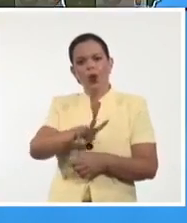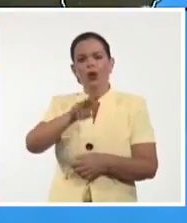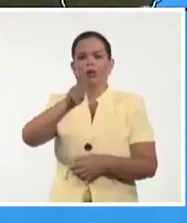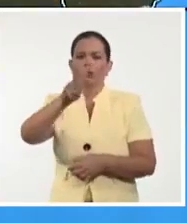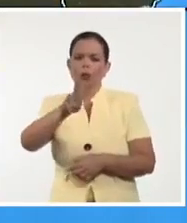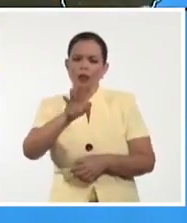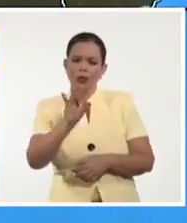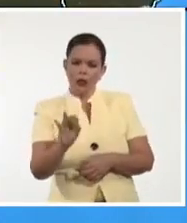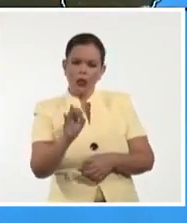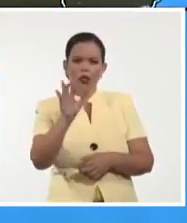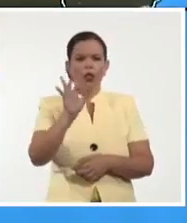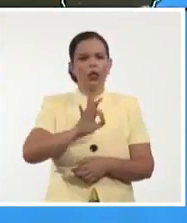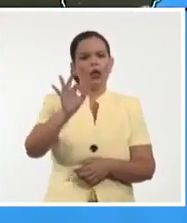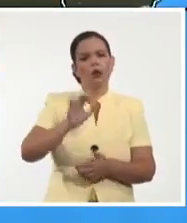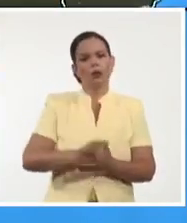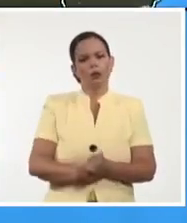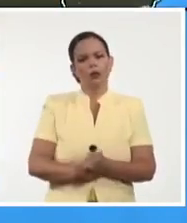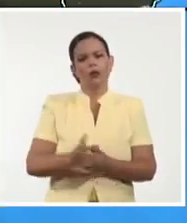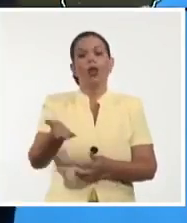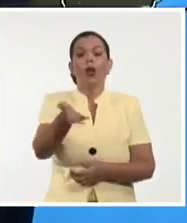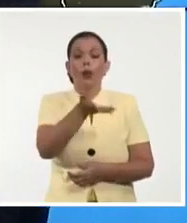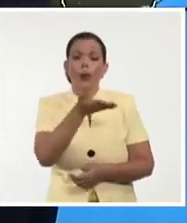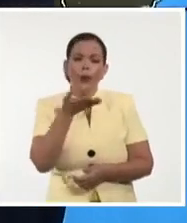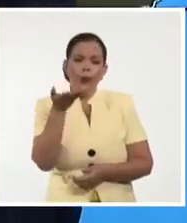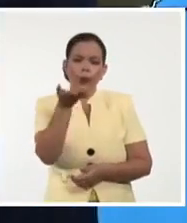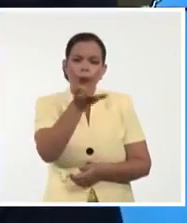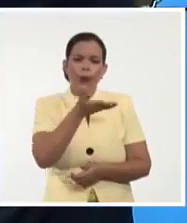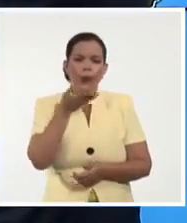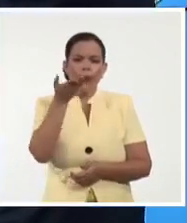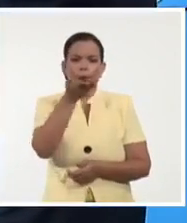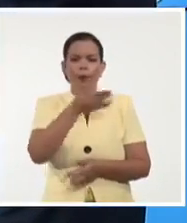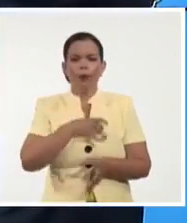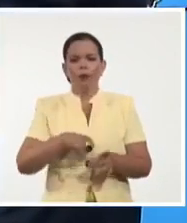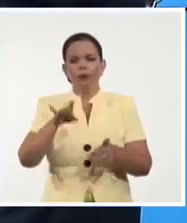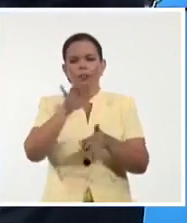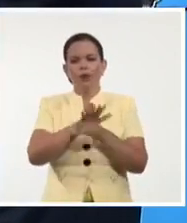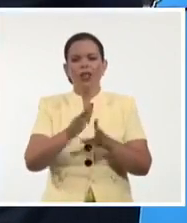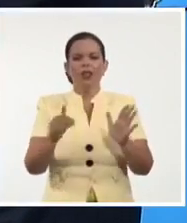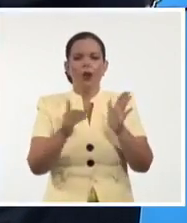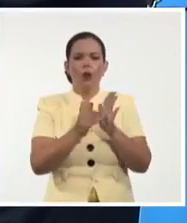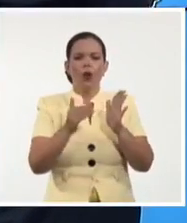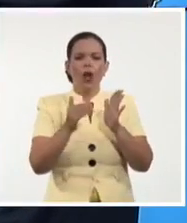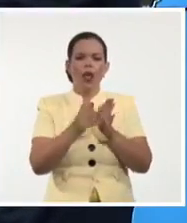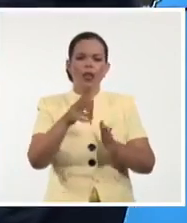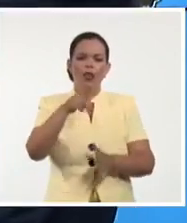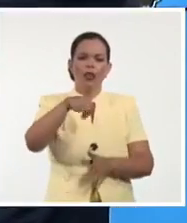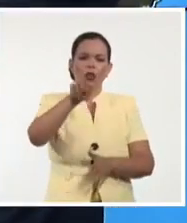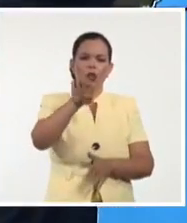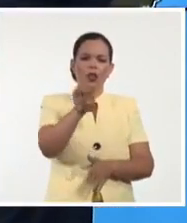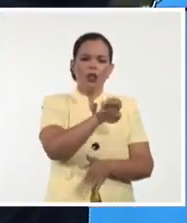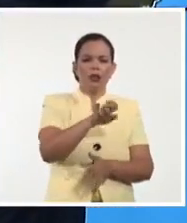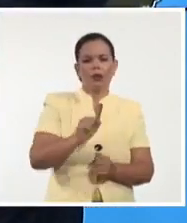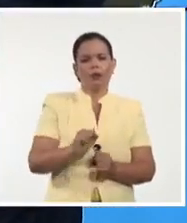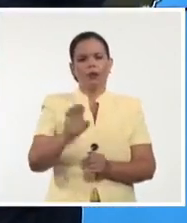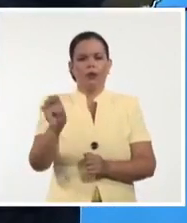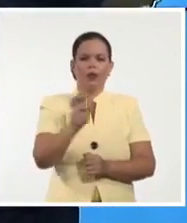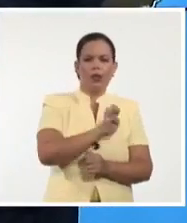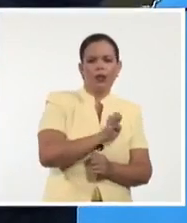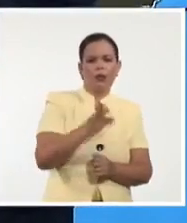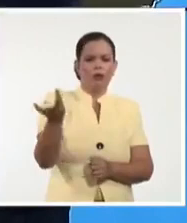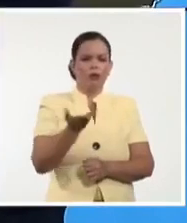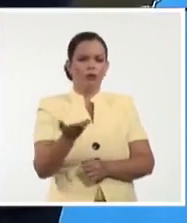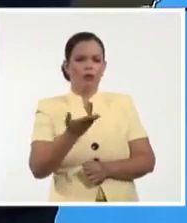celsios los vientos variables débiles pero ya desde la tarde comienzan a soplar entre el nordeste y el este velocidades entre 10 y 25